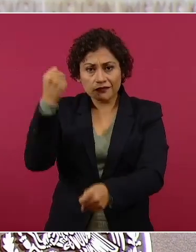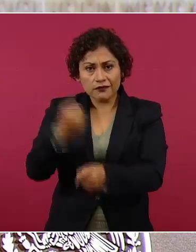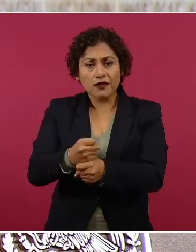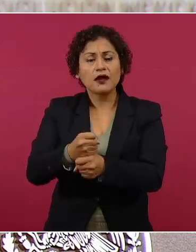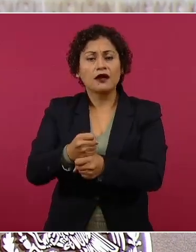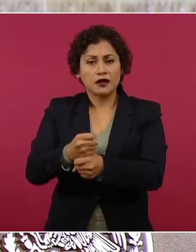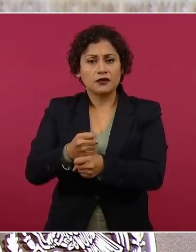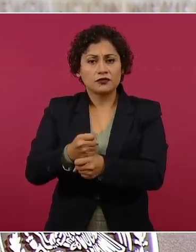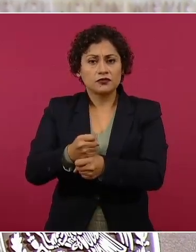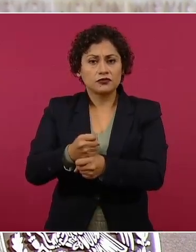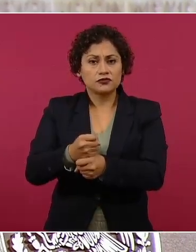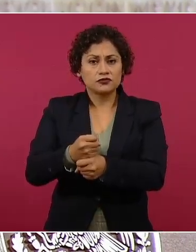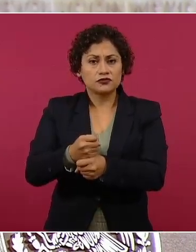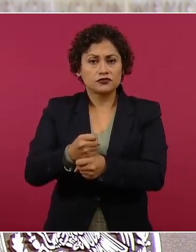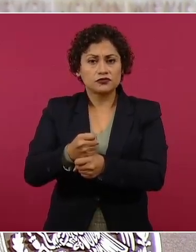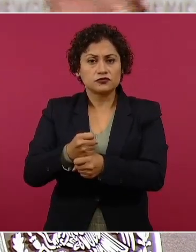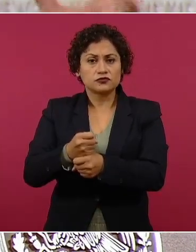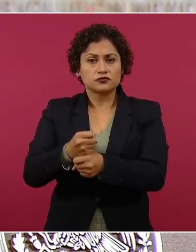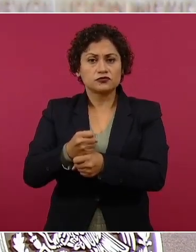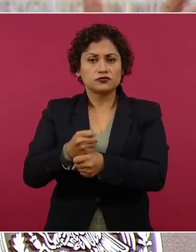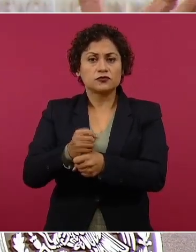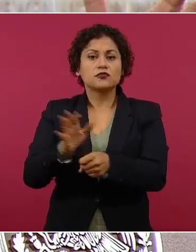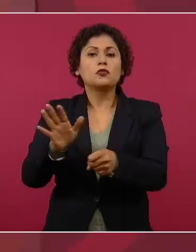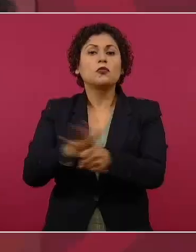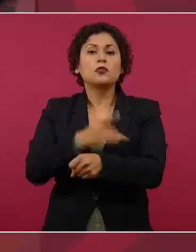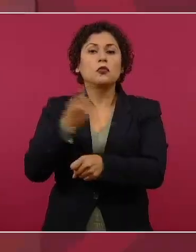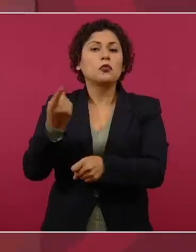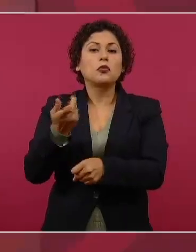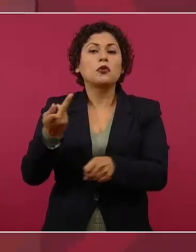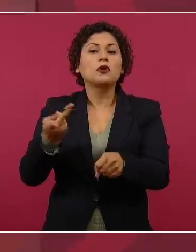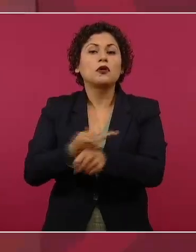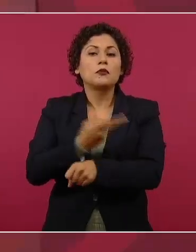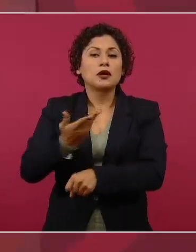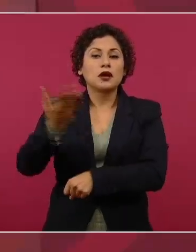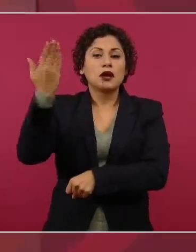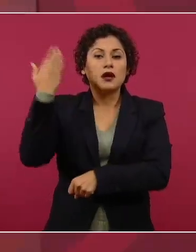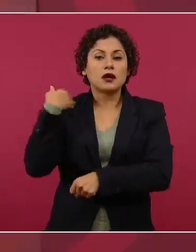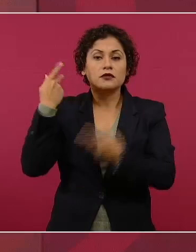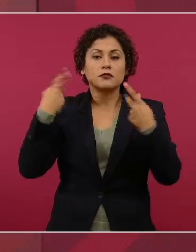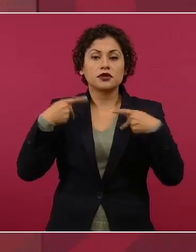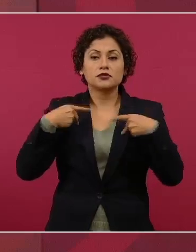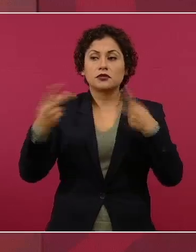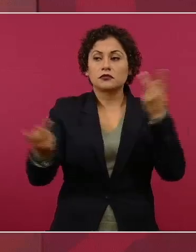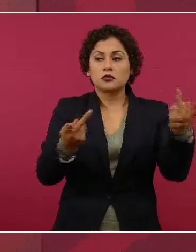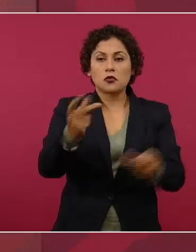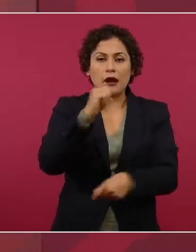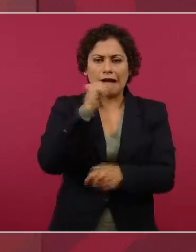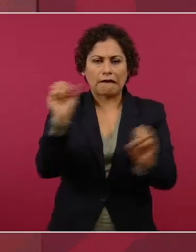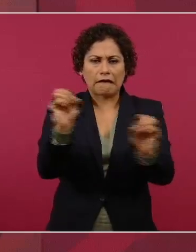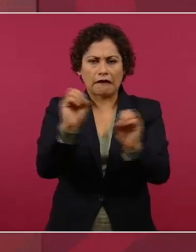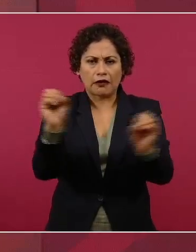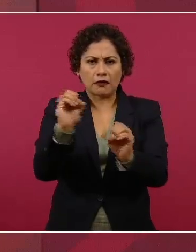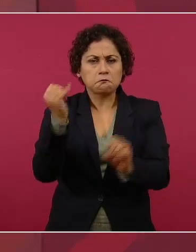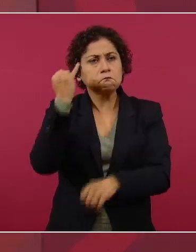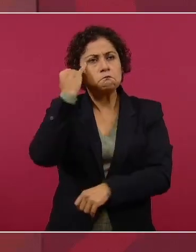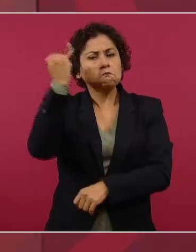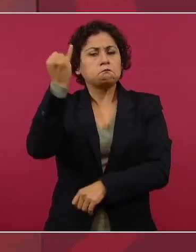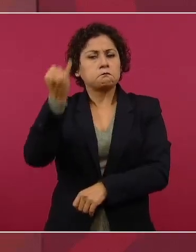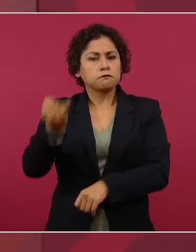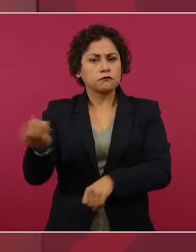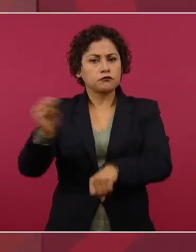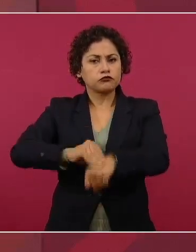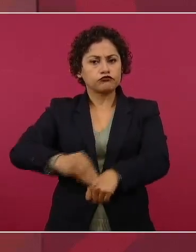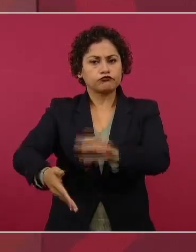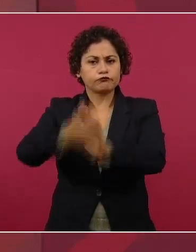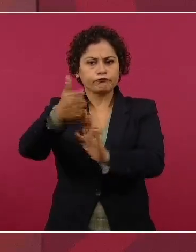porque sin consultar a la gente empezaron a construir una presa que